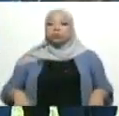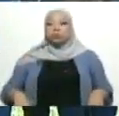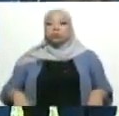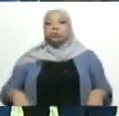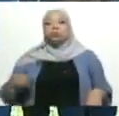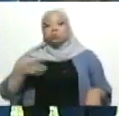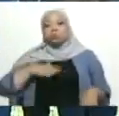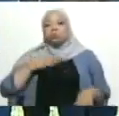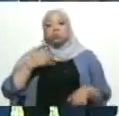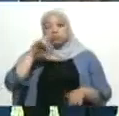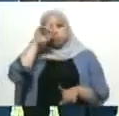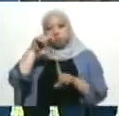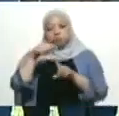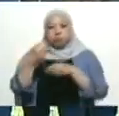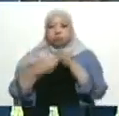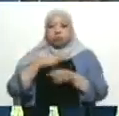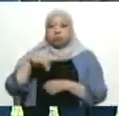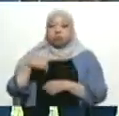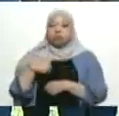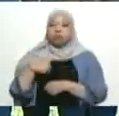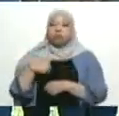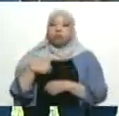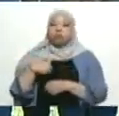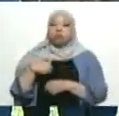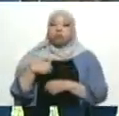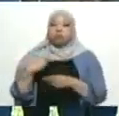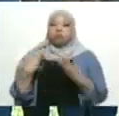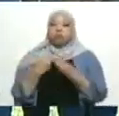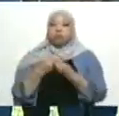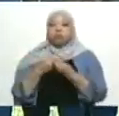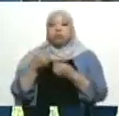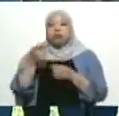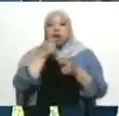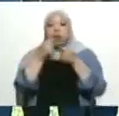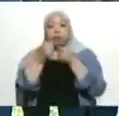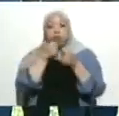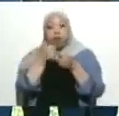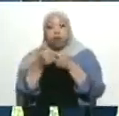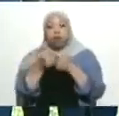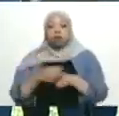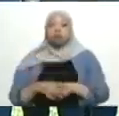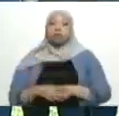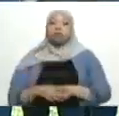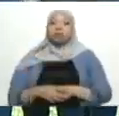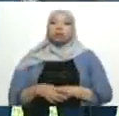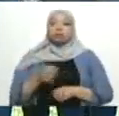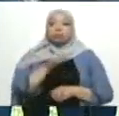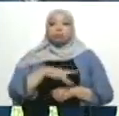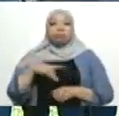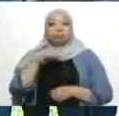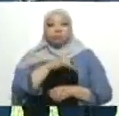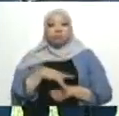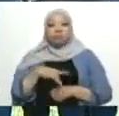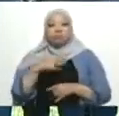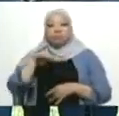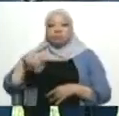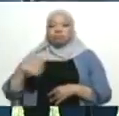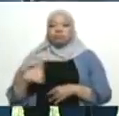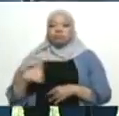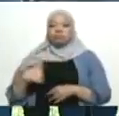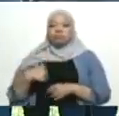Eso, montado, y se llevó por delante a una reportera chilena